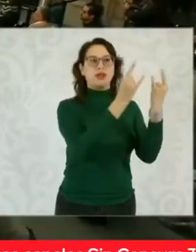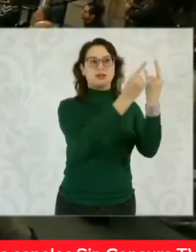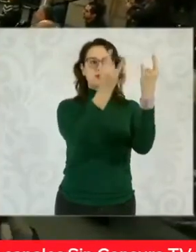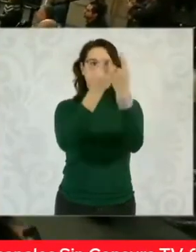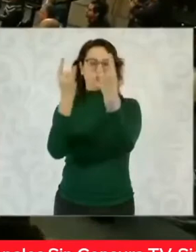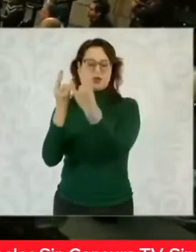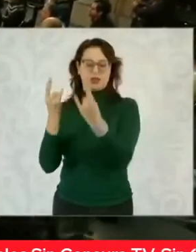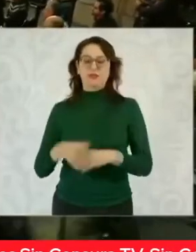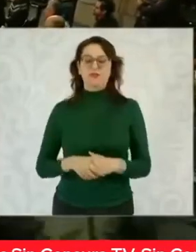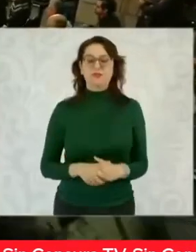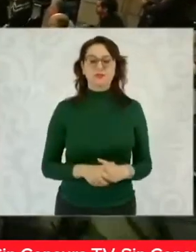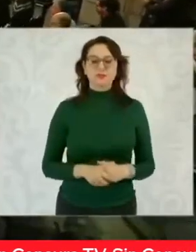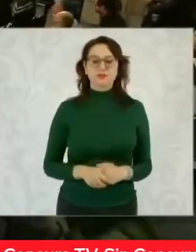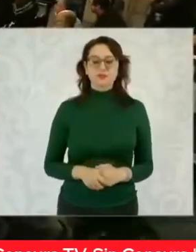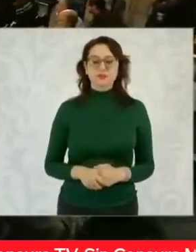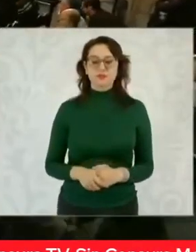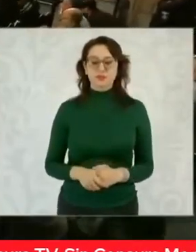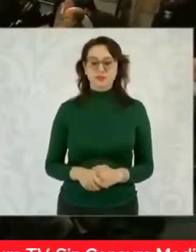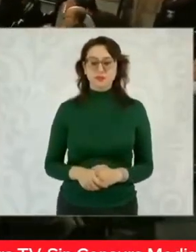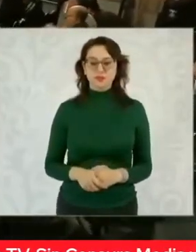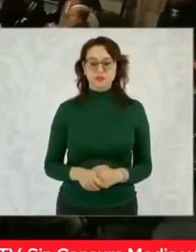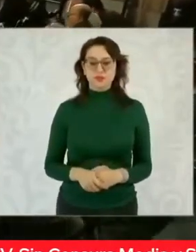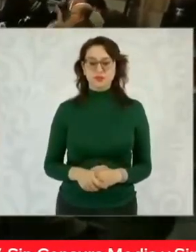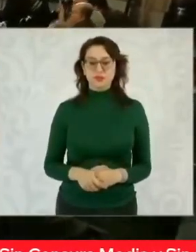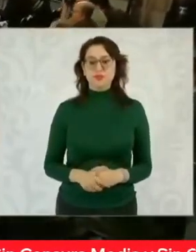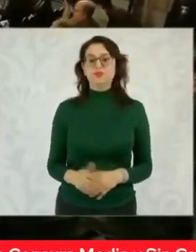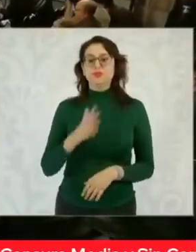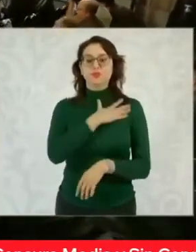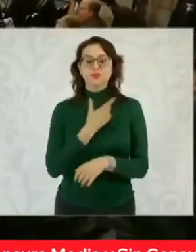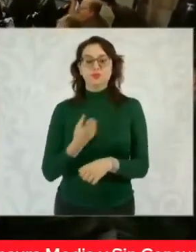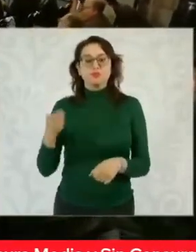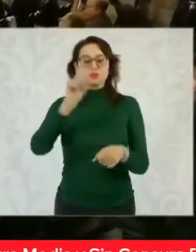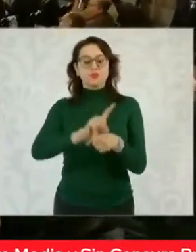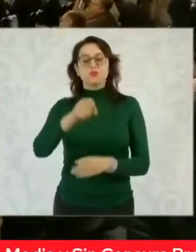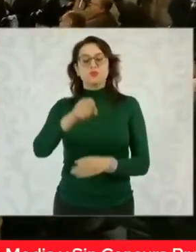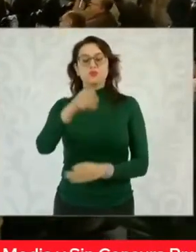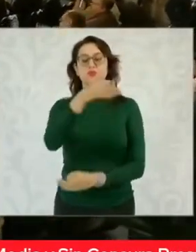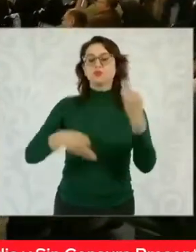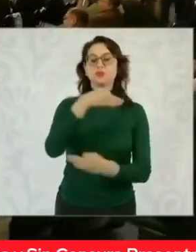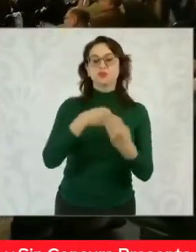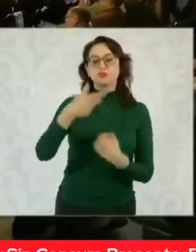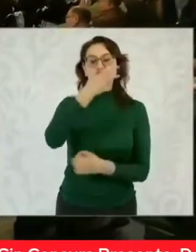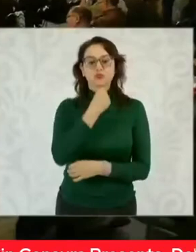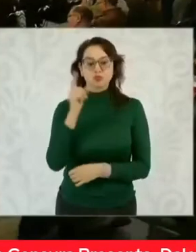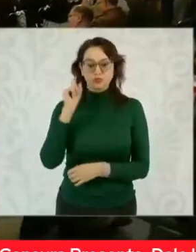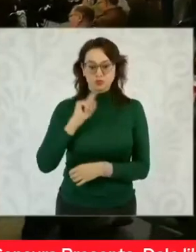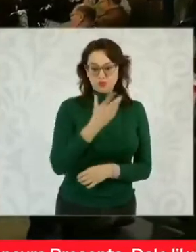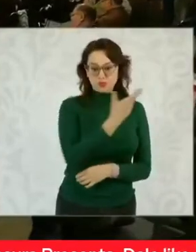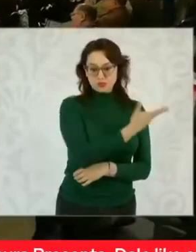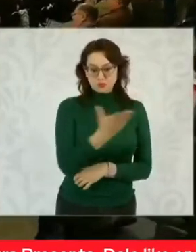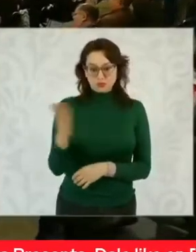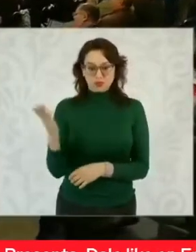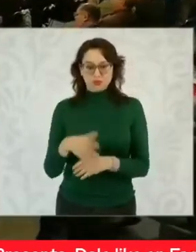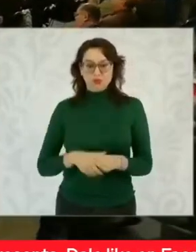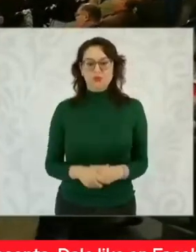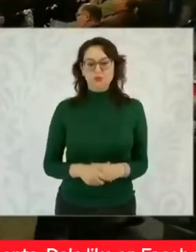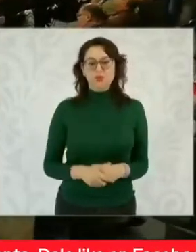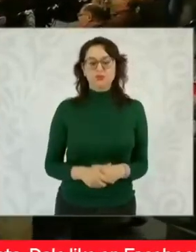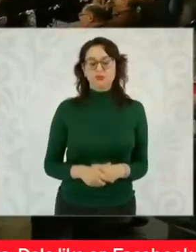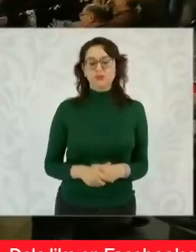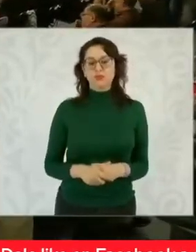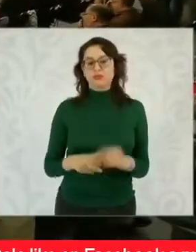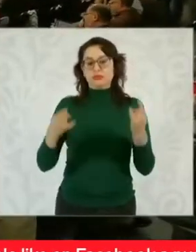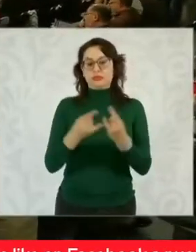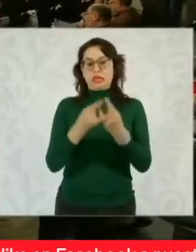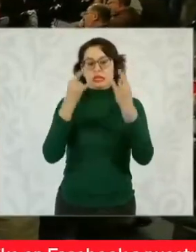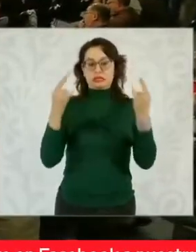Muchas gracias. Con permiso, presidente. Muy buenos días a todas y a todos. Yo creo que uno de mis personajes